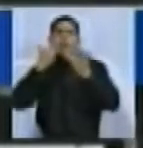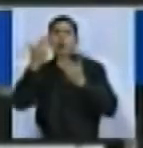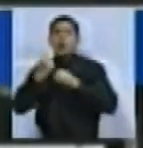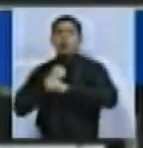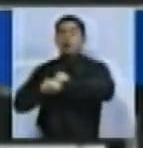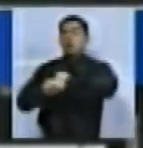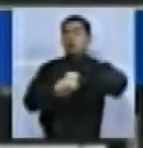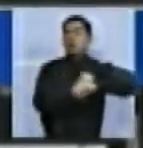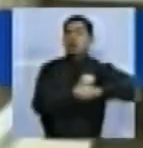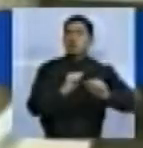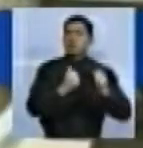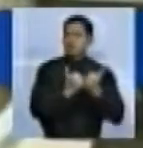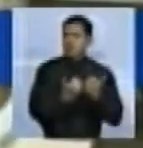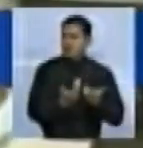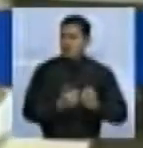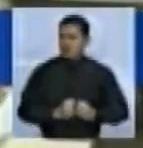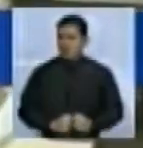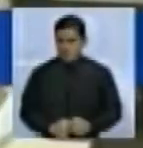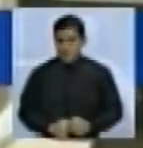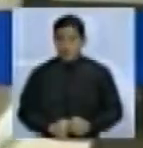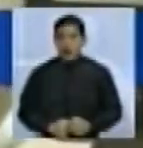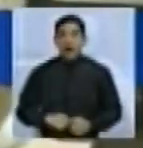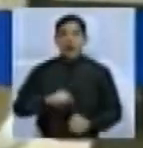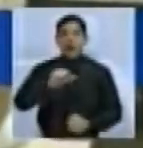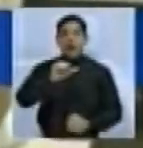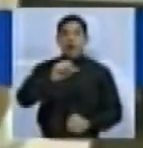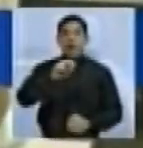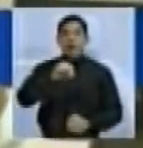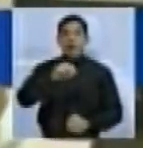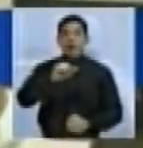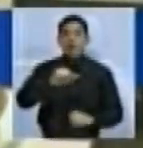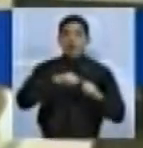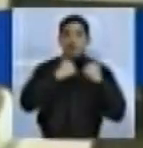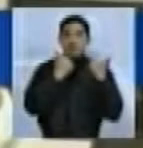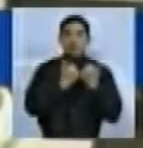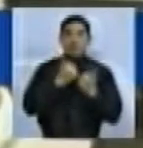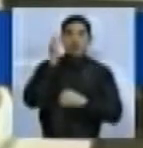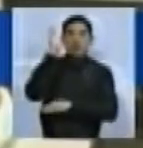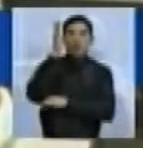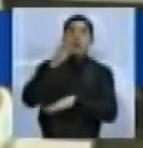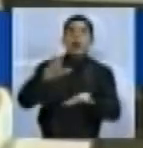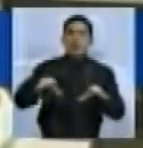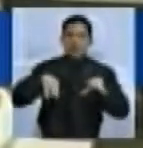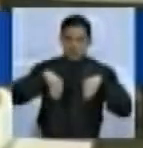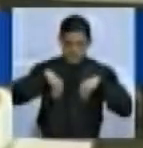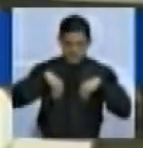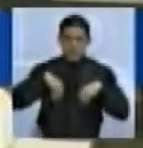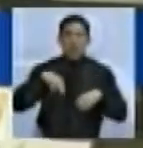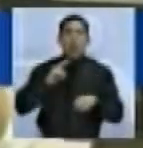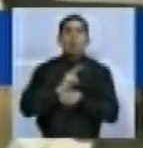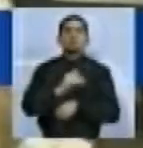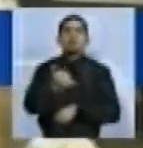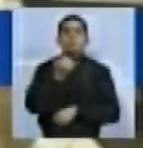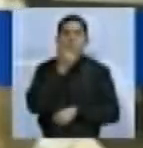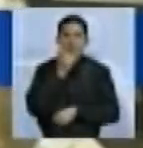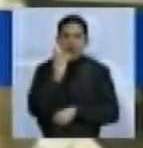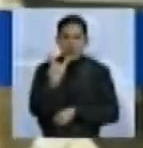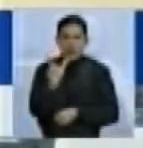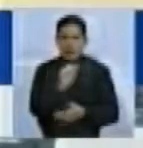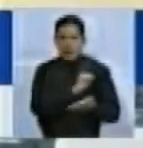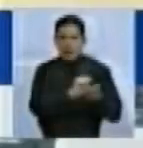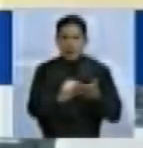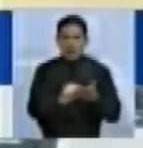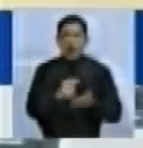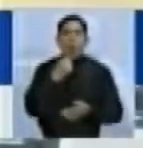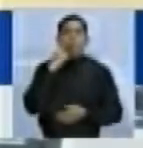la legisladora. Galarza, en su intervención ante el Pleno, aceptó una vez más el mal uso de la tarjeta electrónica por